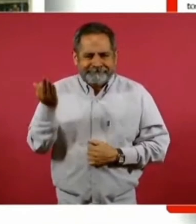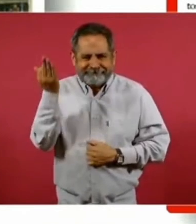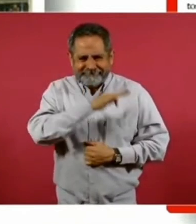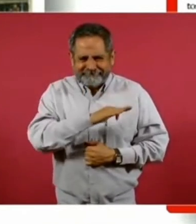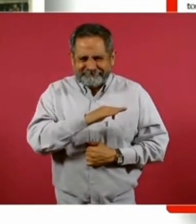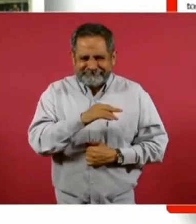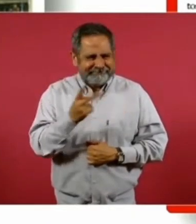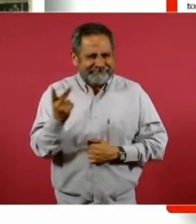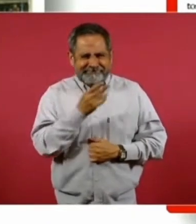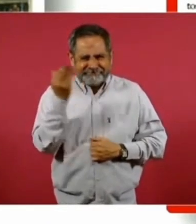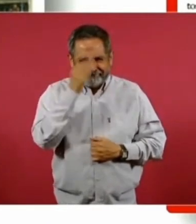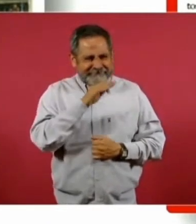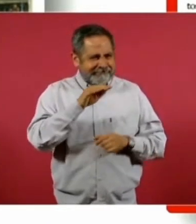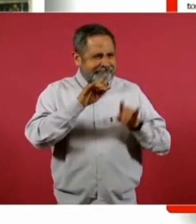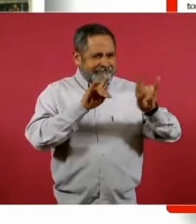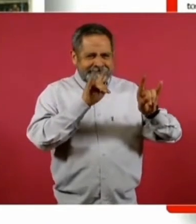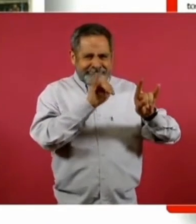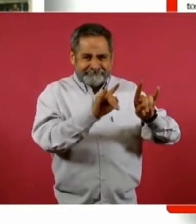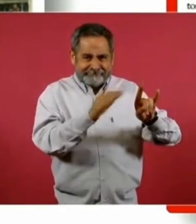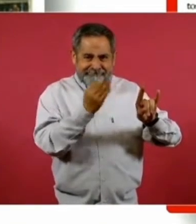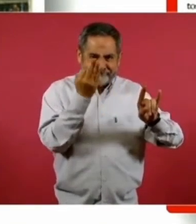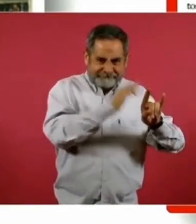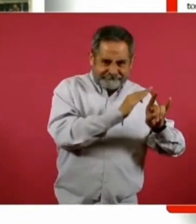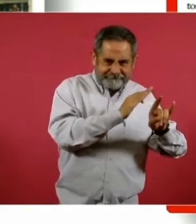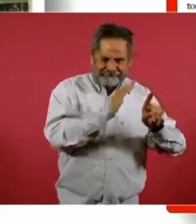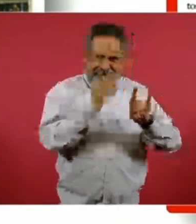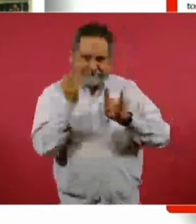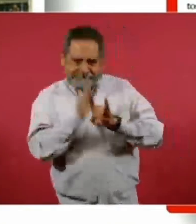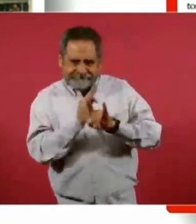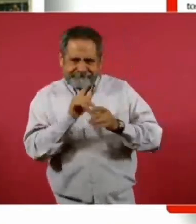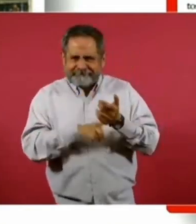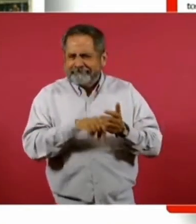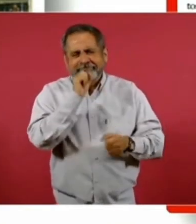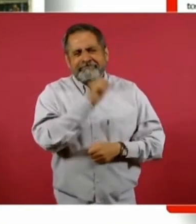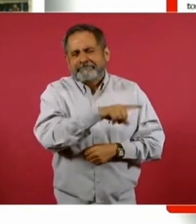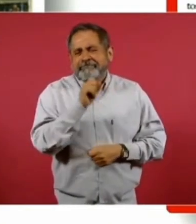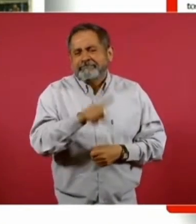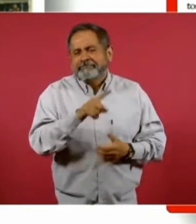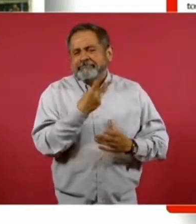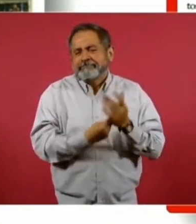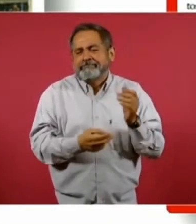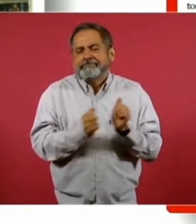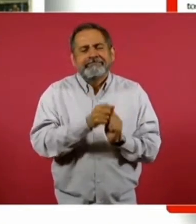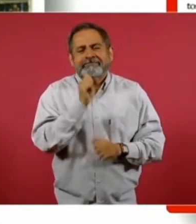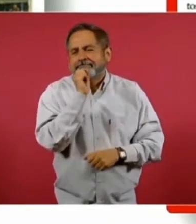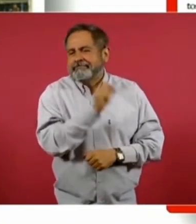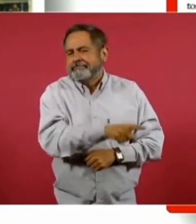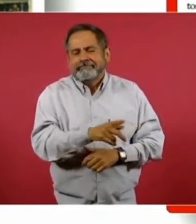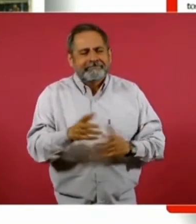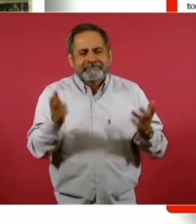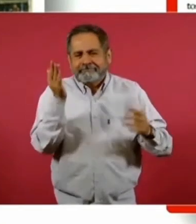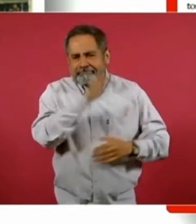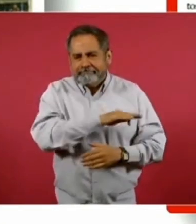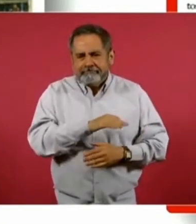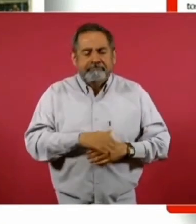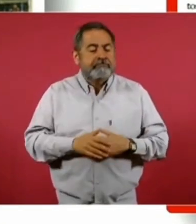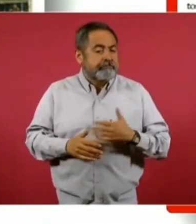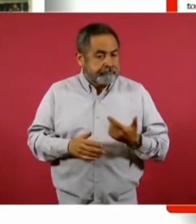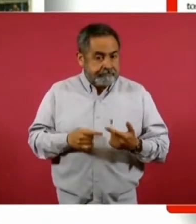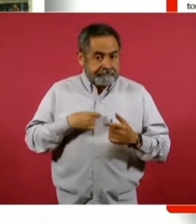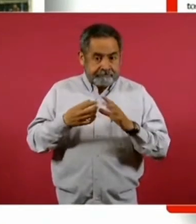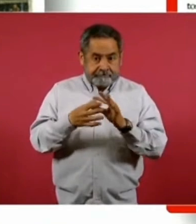dos mentiras en la misma portada, una en 8 columnas y la otra ahí mismo. Antes de